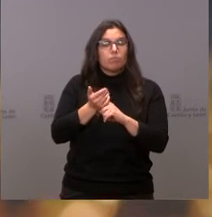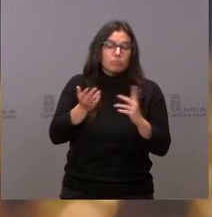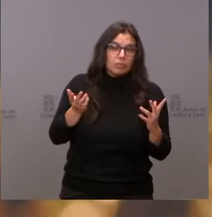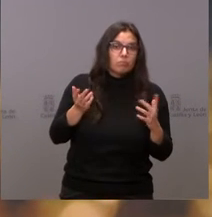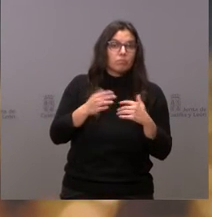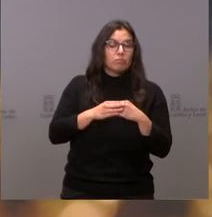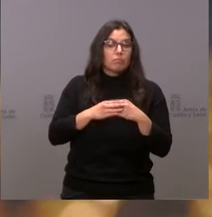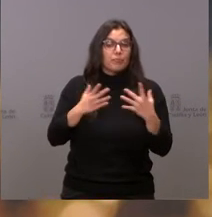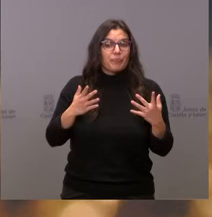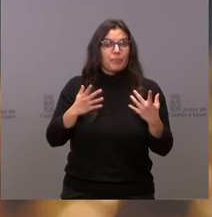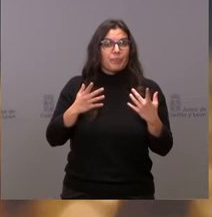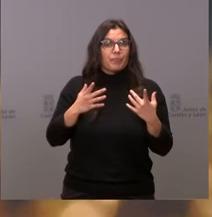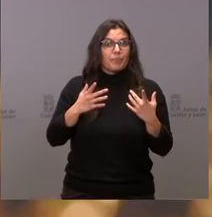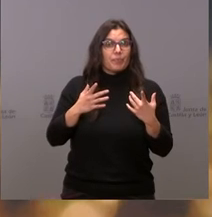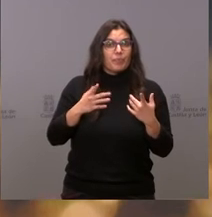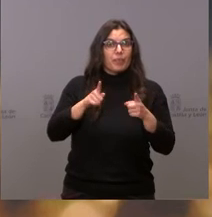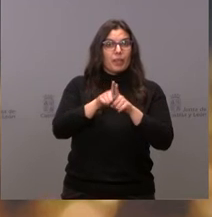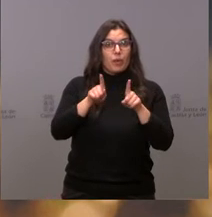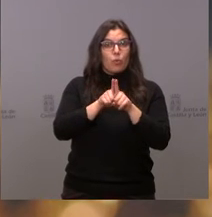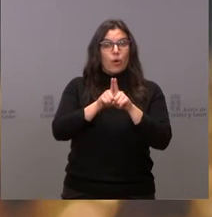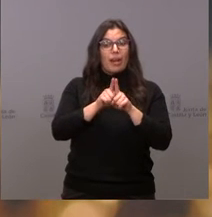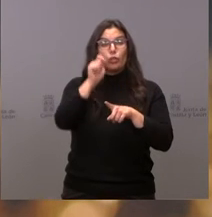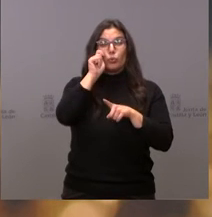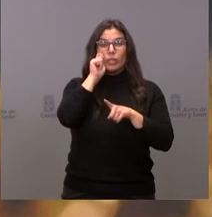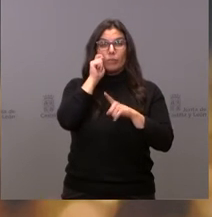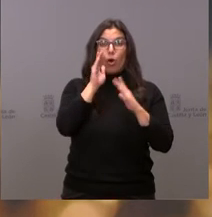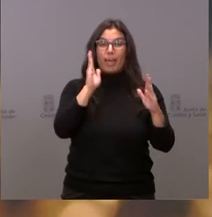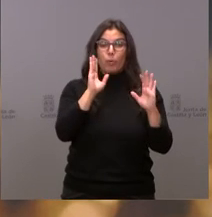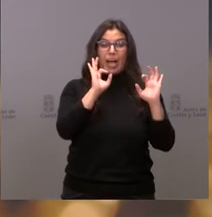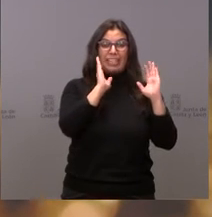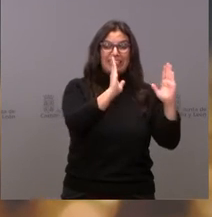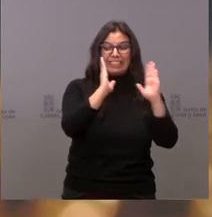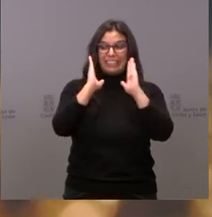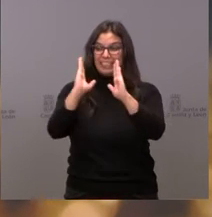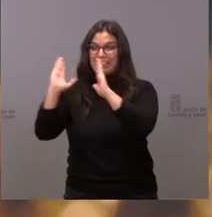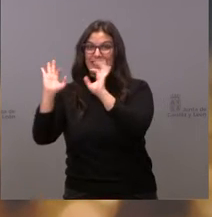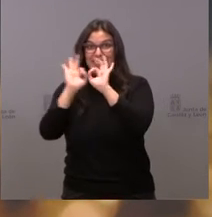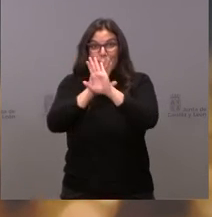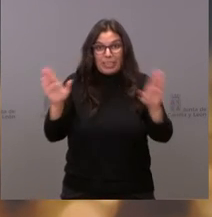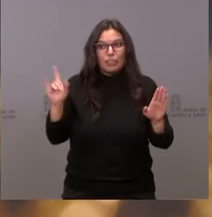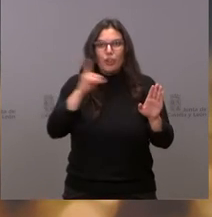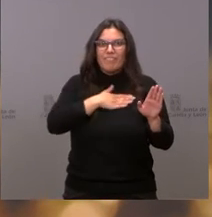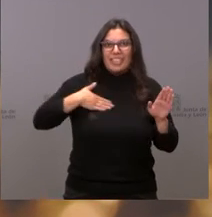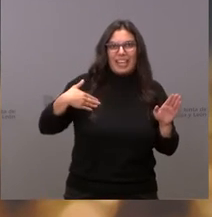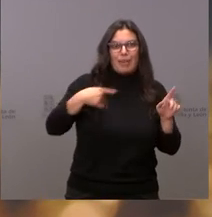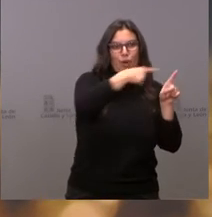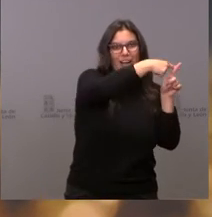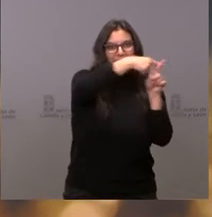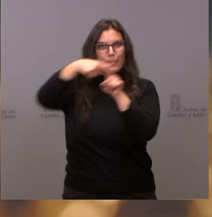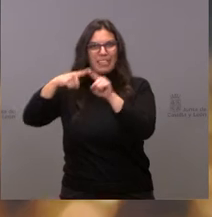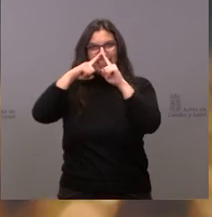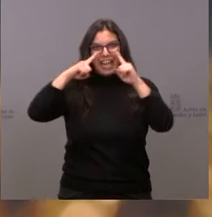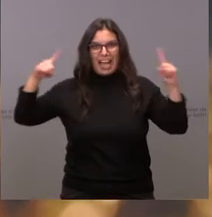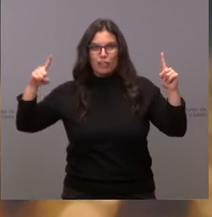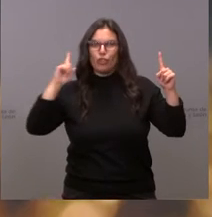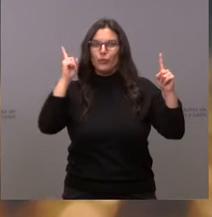produzca una desestacionalización de los visitantes una distribución más equitativa del